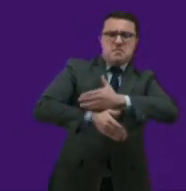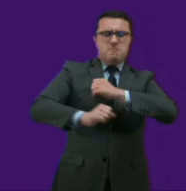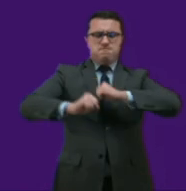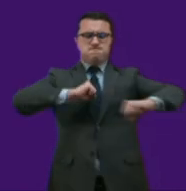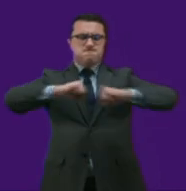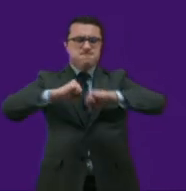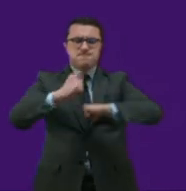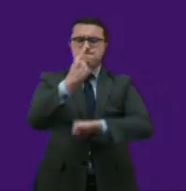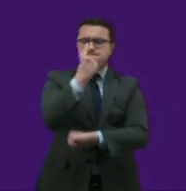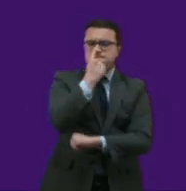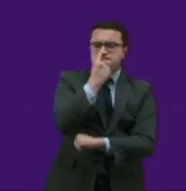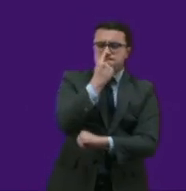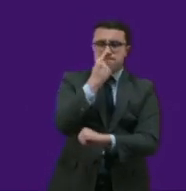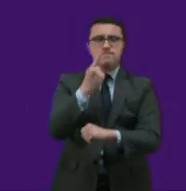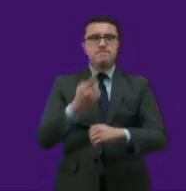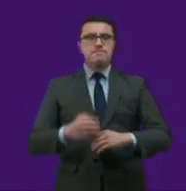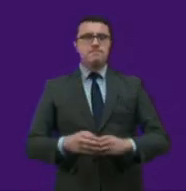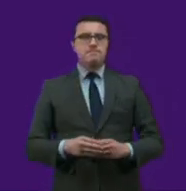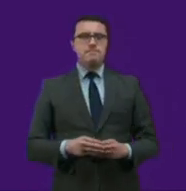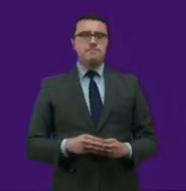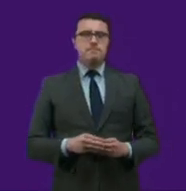curiosidad.